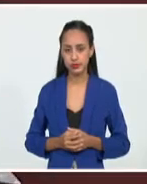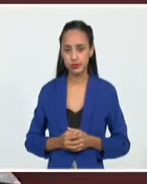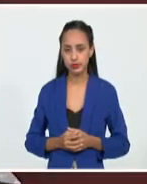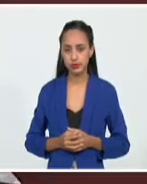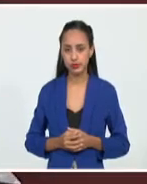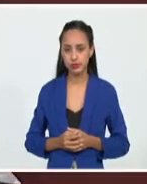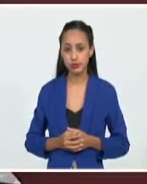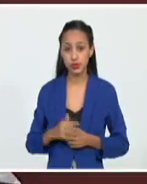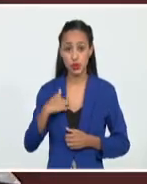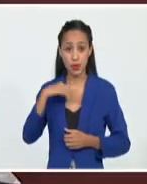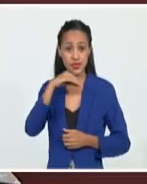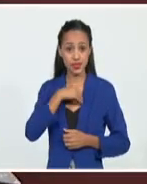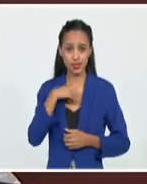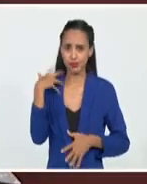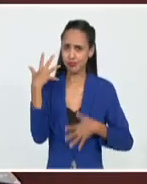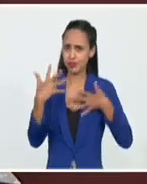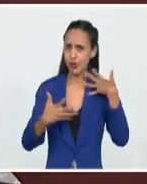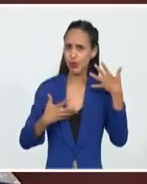de un pueblo